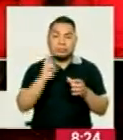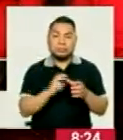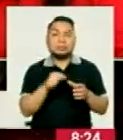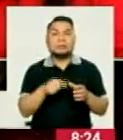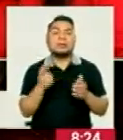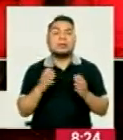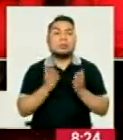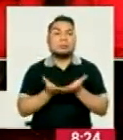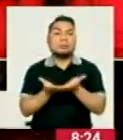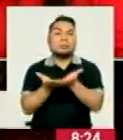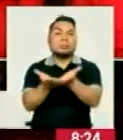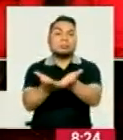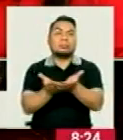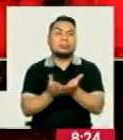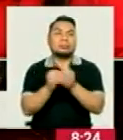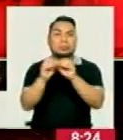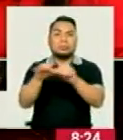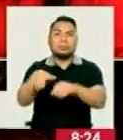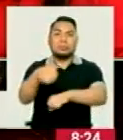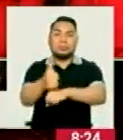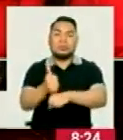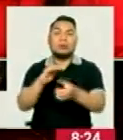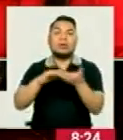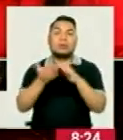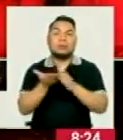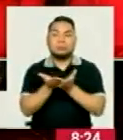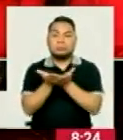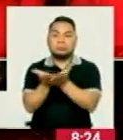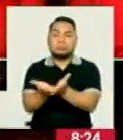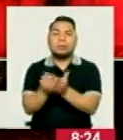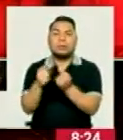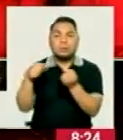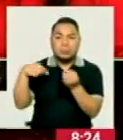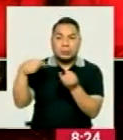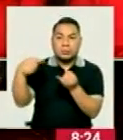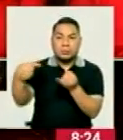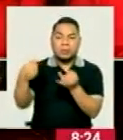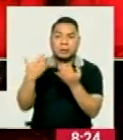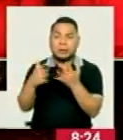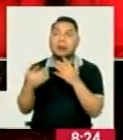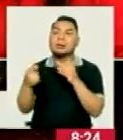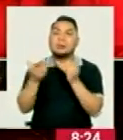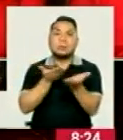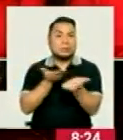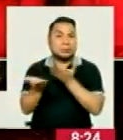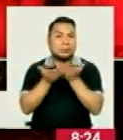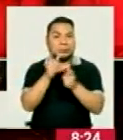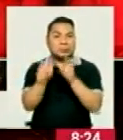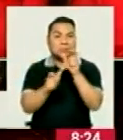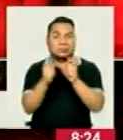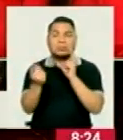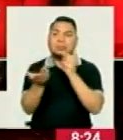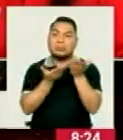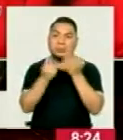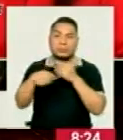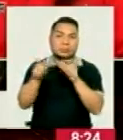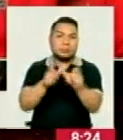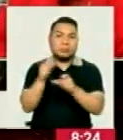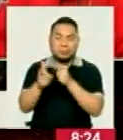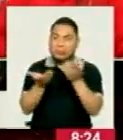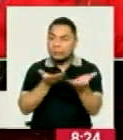en una caravana van y se instalan en algunas comunidades por algunos días para acercar los servicios del Estado a la